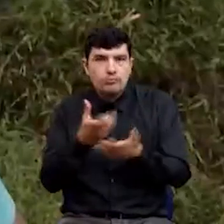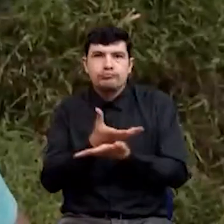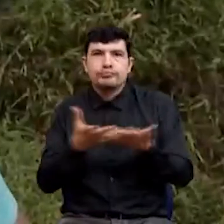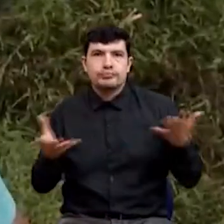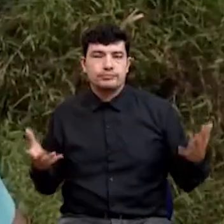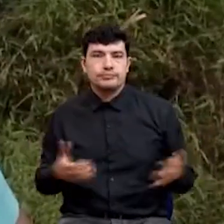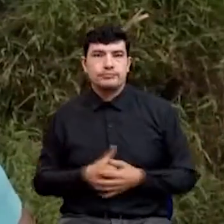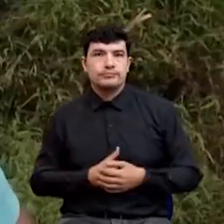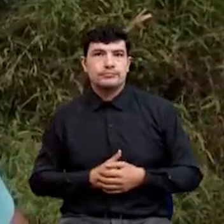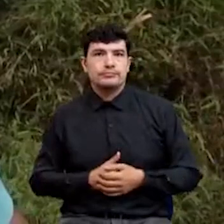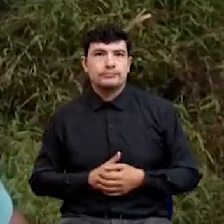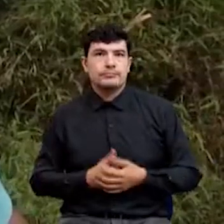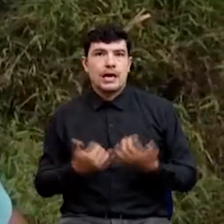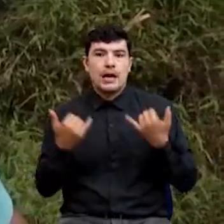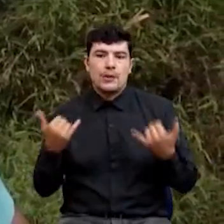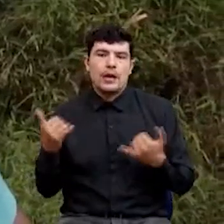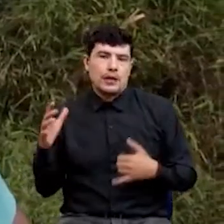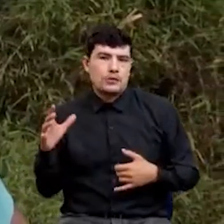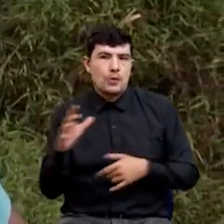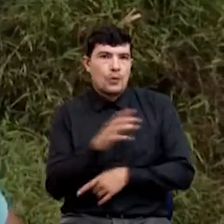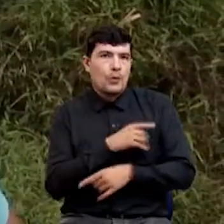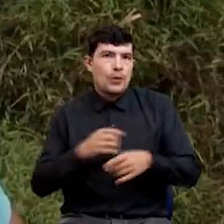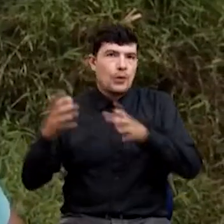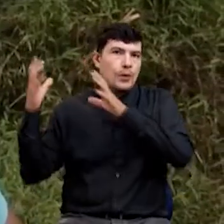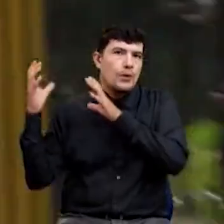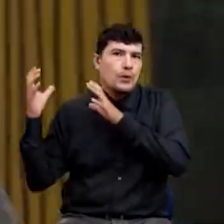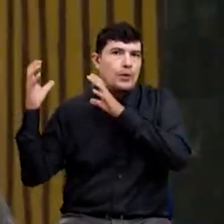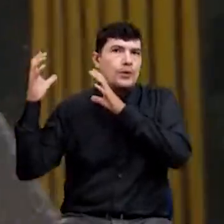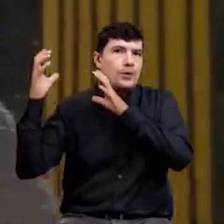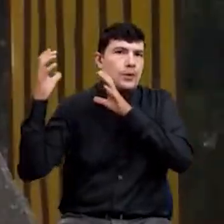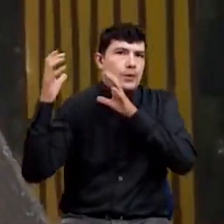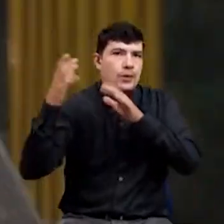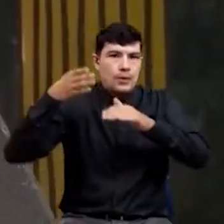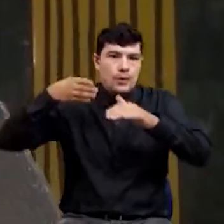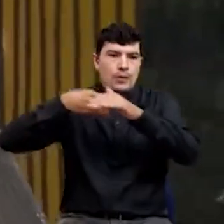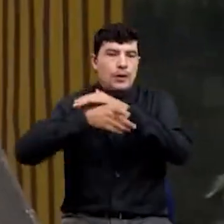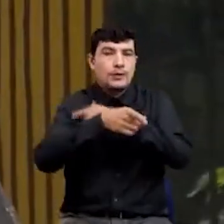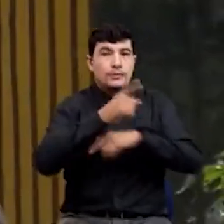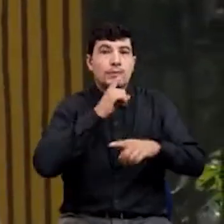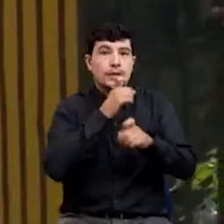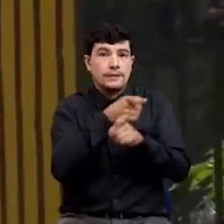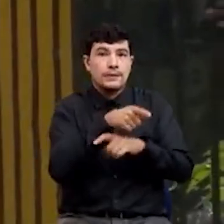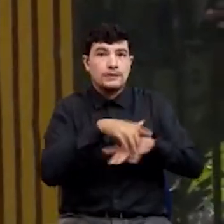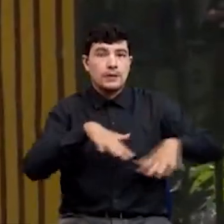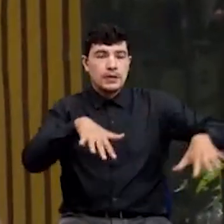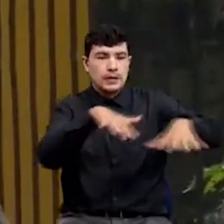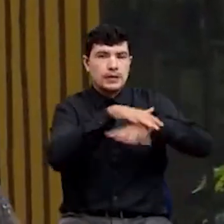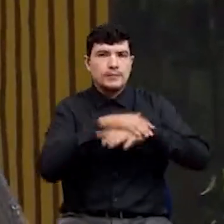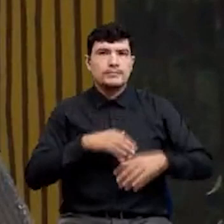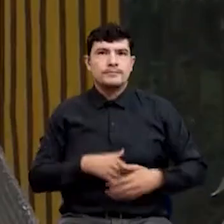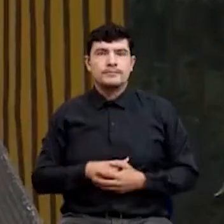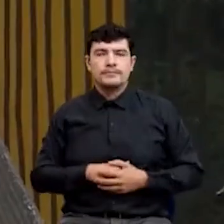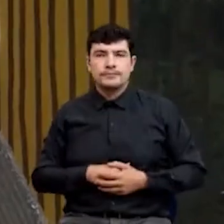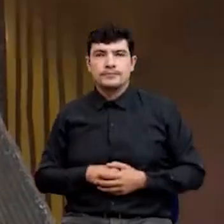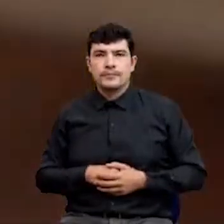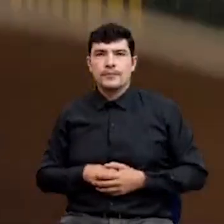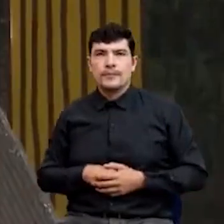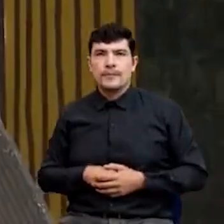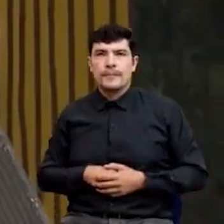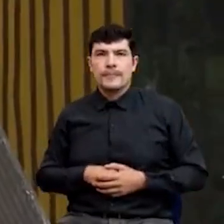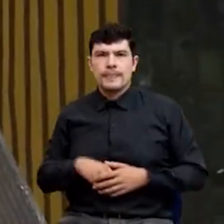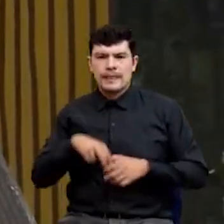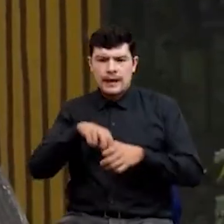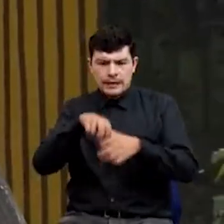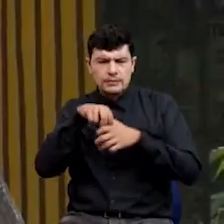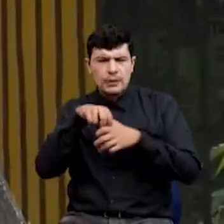Ahorita nos toca a todos al hombro o en carretilla Está muy difícil un transporte que estábamos en